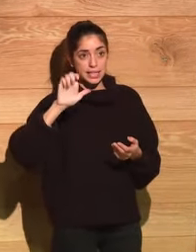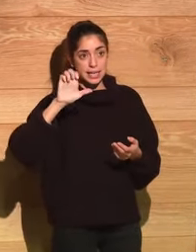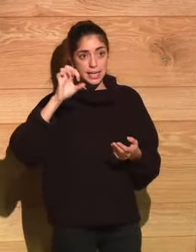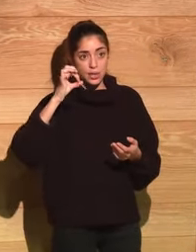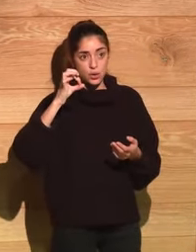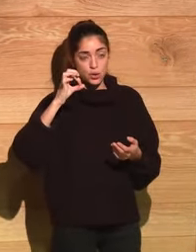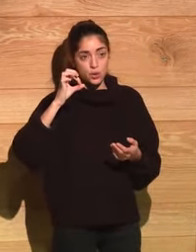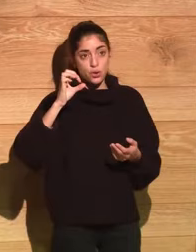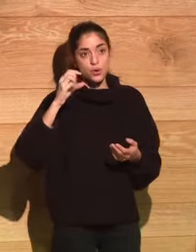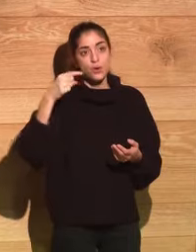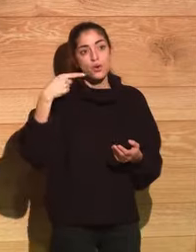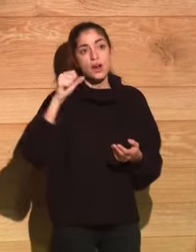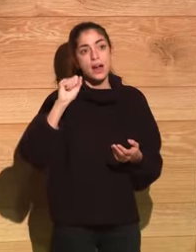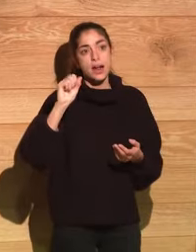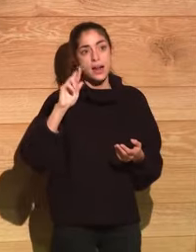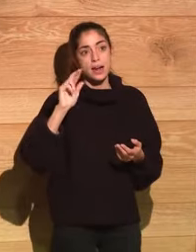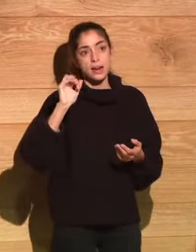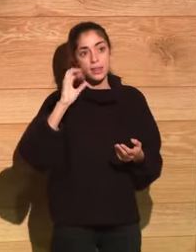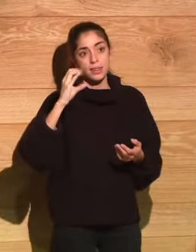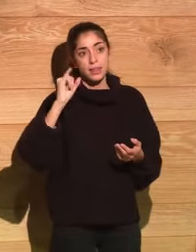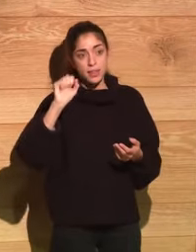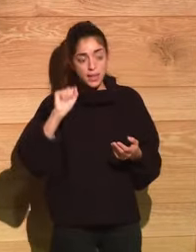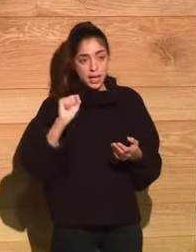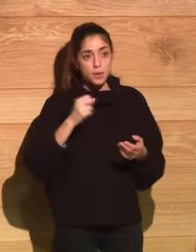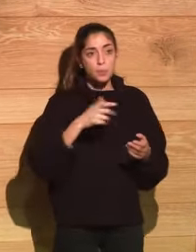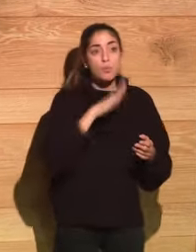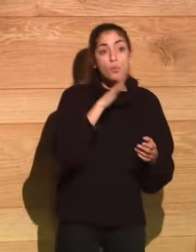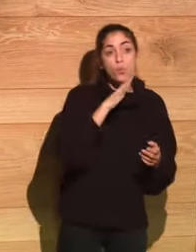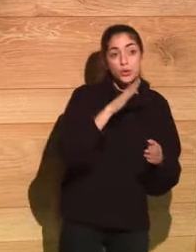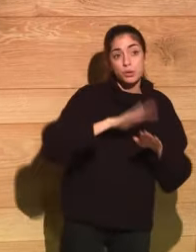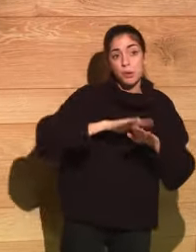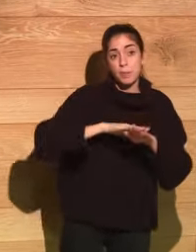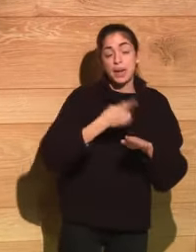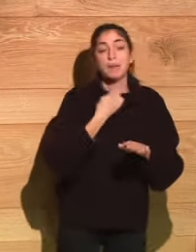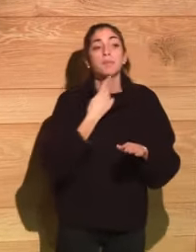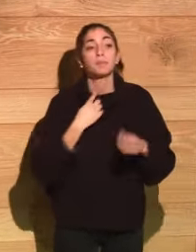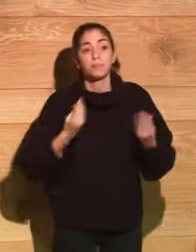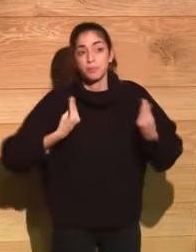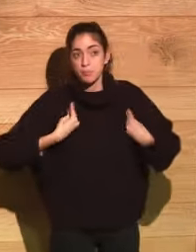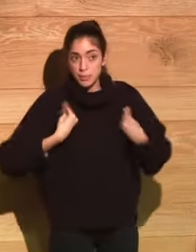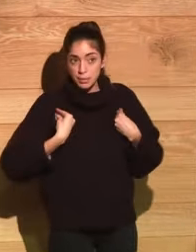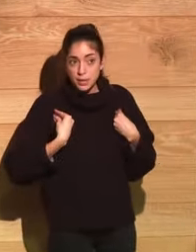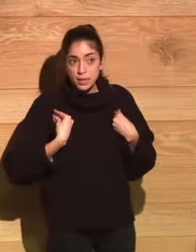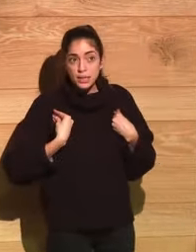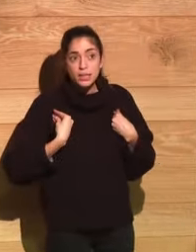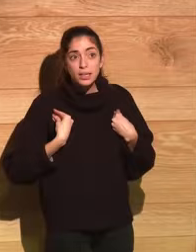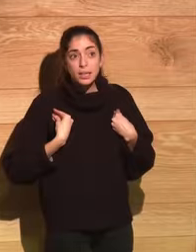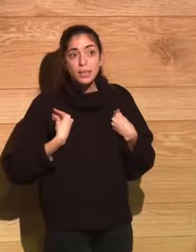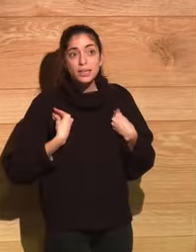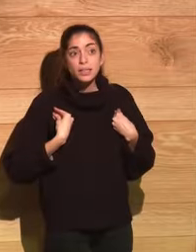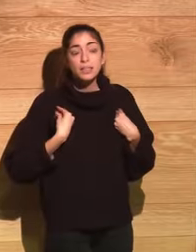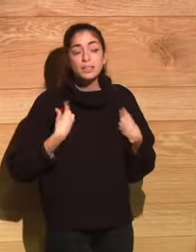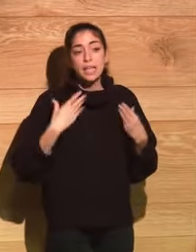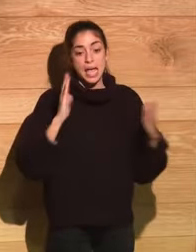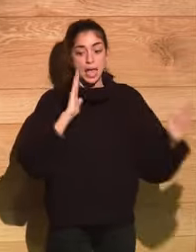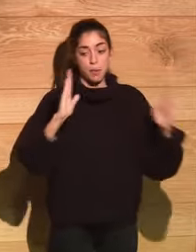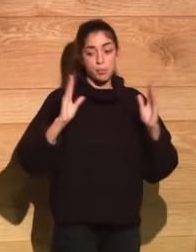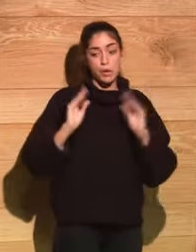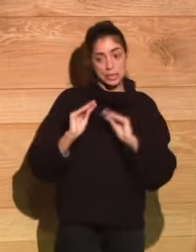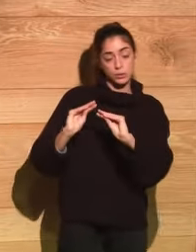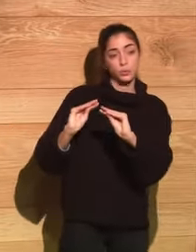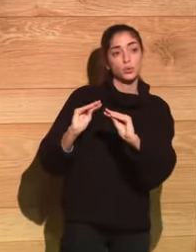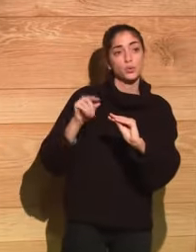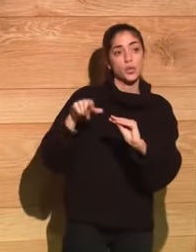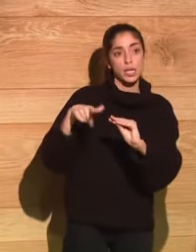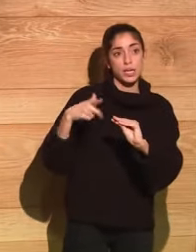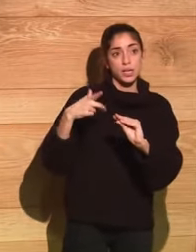un motivo para vivir el deseo, y que es uno de los poemas como pues de aquella época, ¿no?, de tenían 20 años